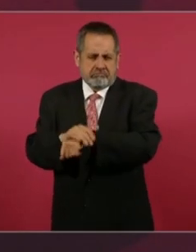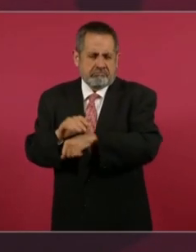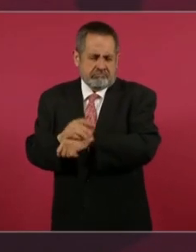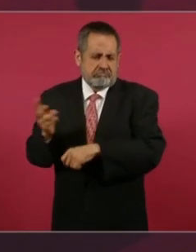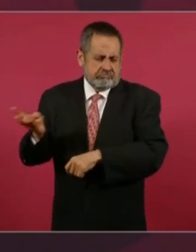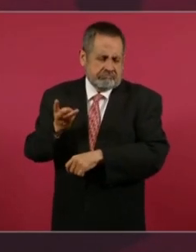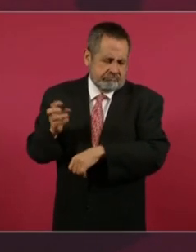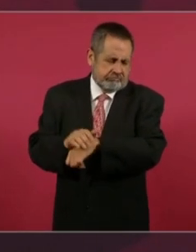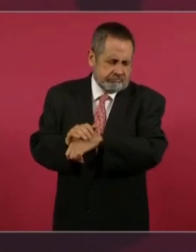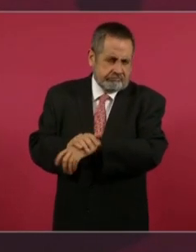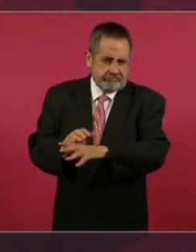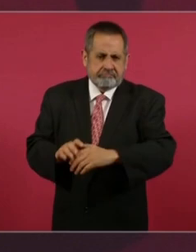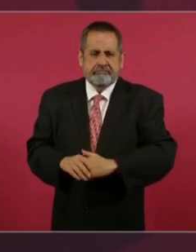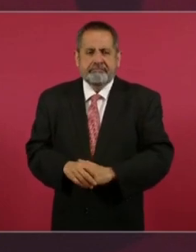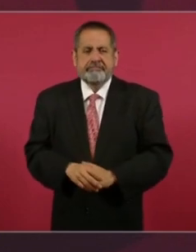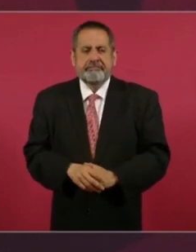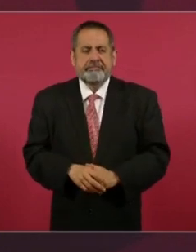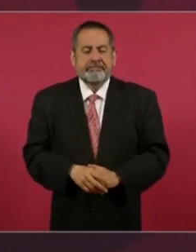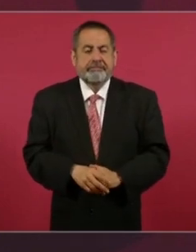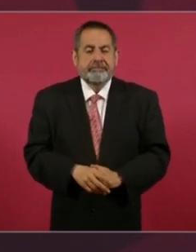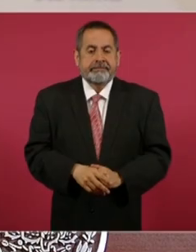Carlos,